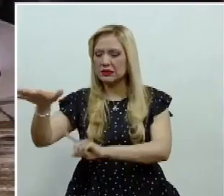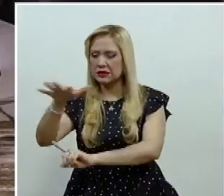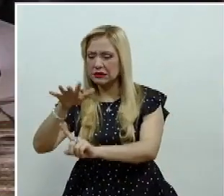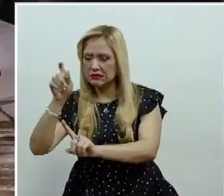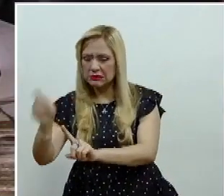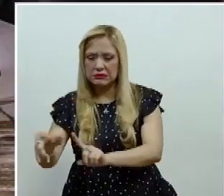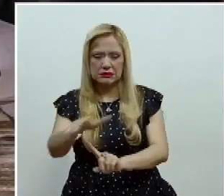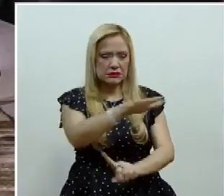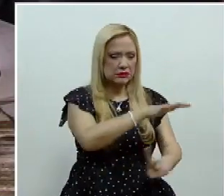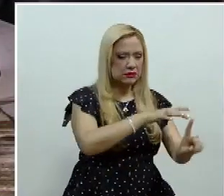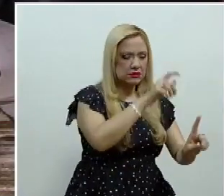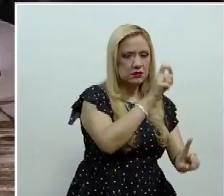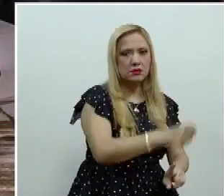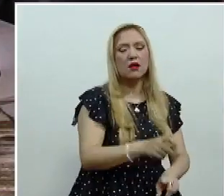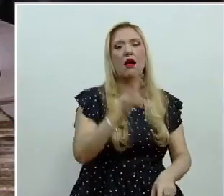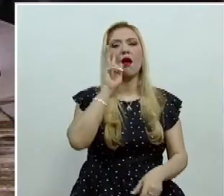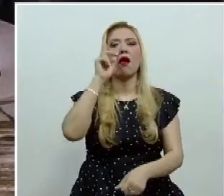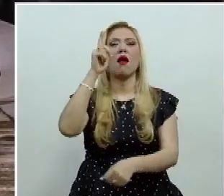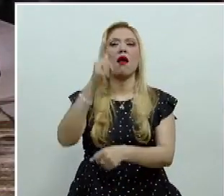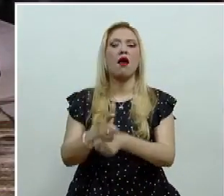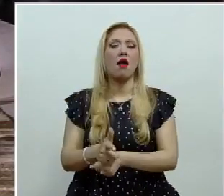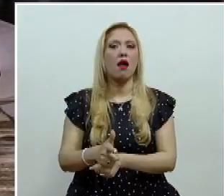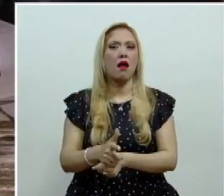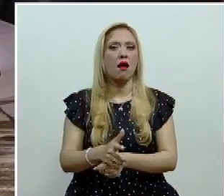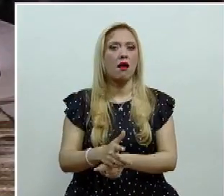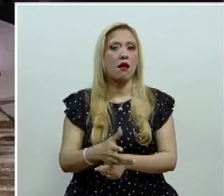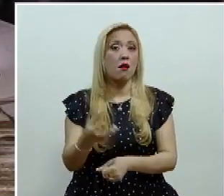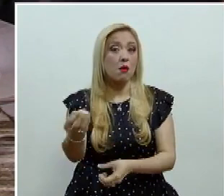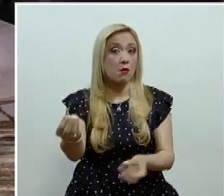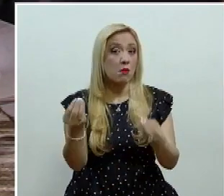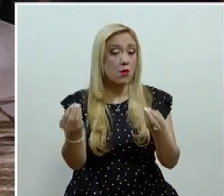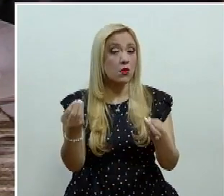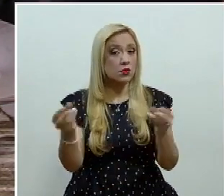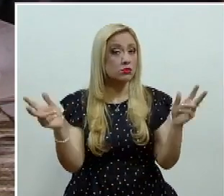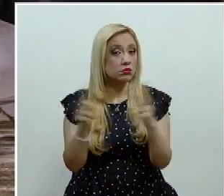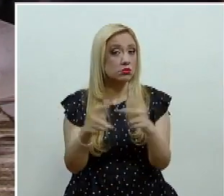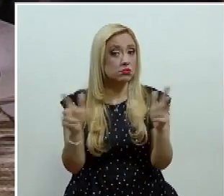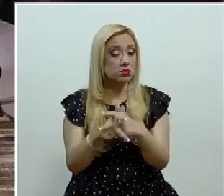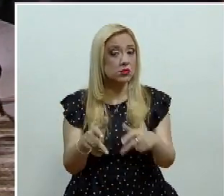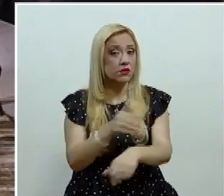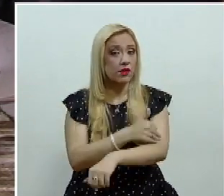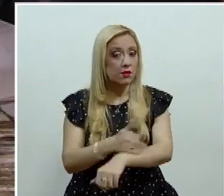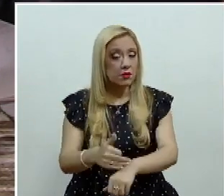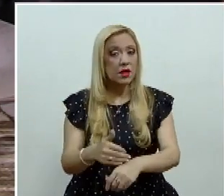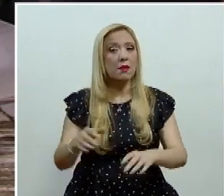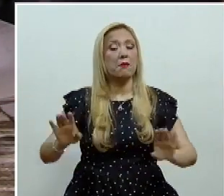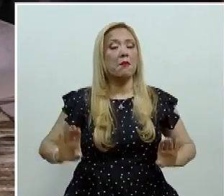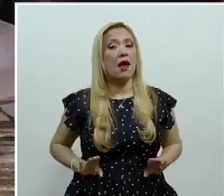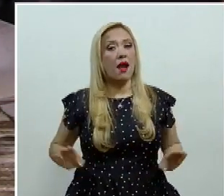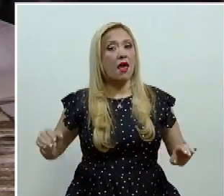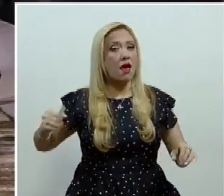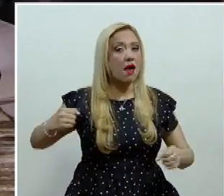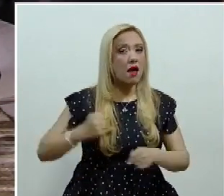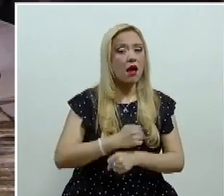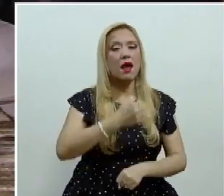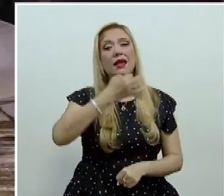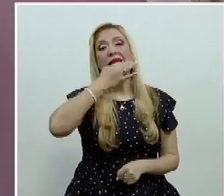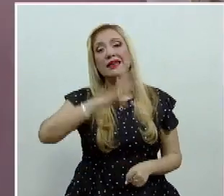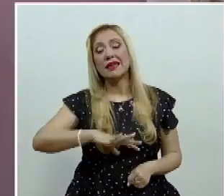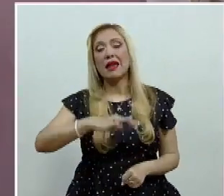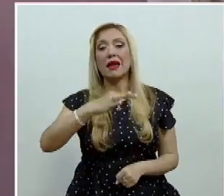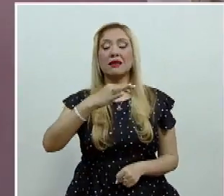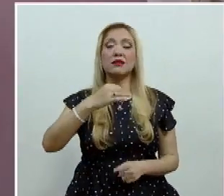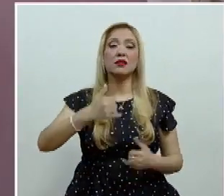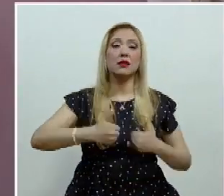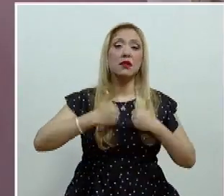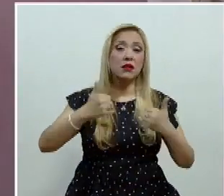identificar si tenemos una gran presencia de víctimas de violencia familiar, de violencia de pareja, si también ahora las niñas, niños y